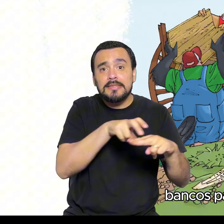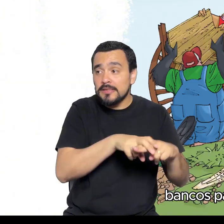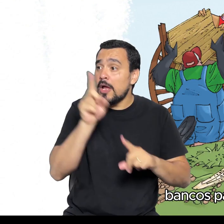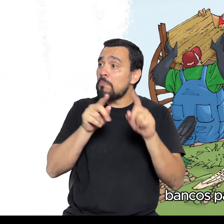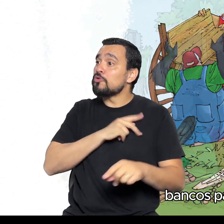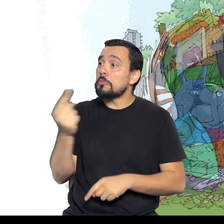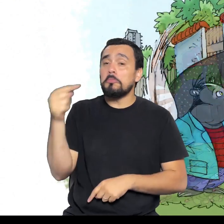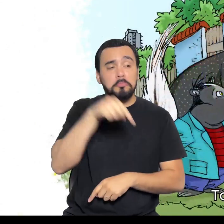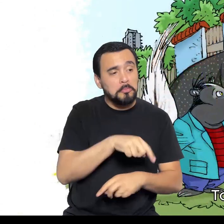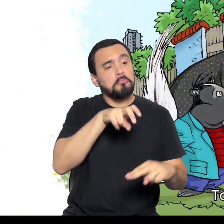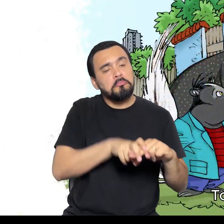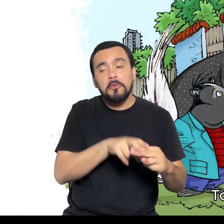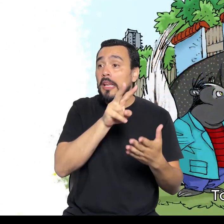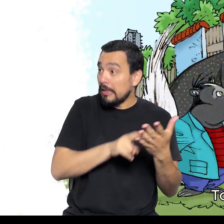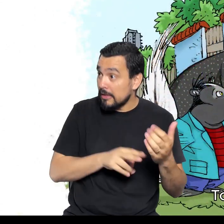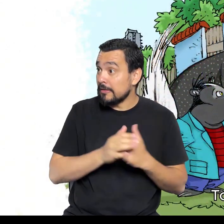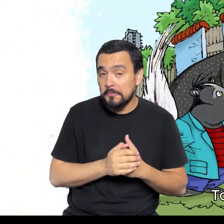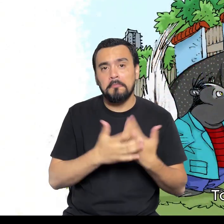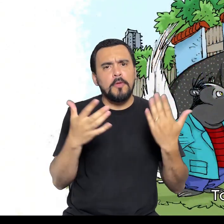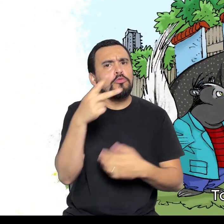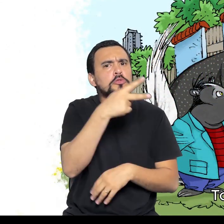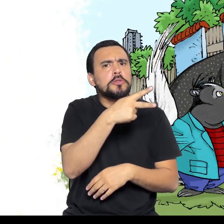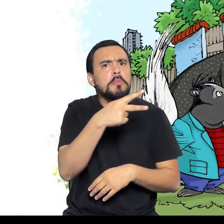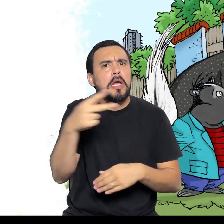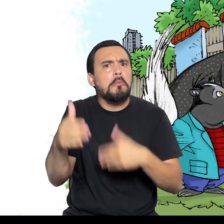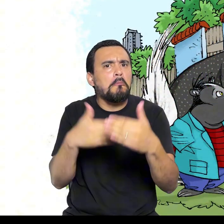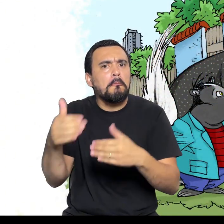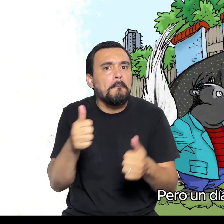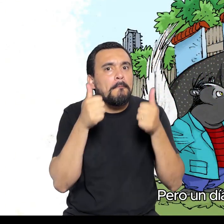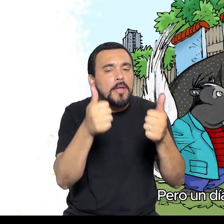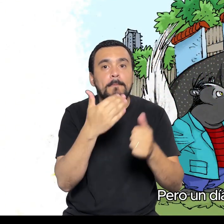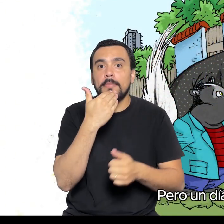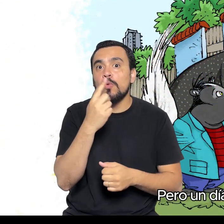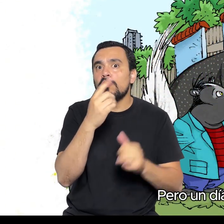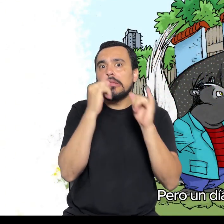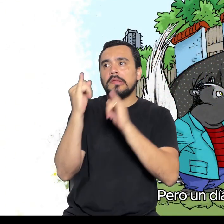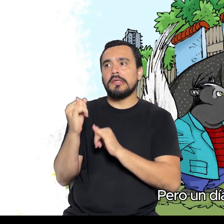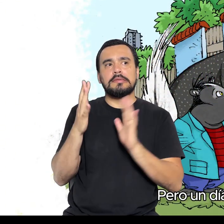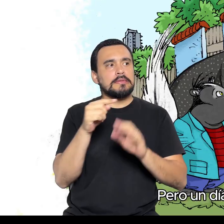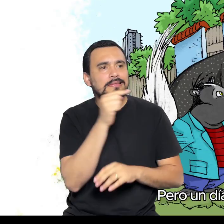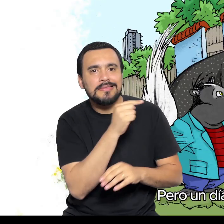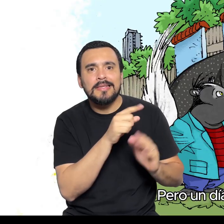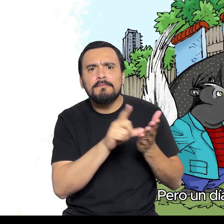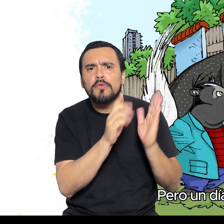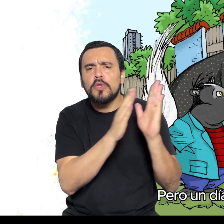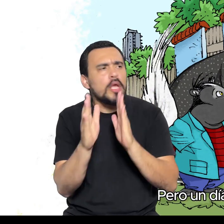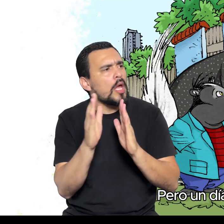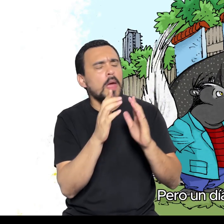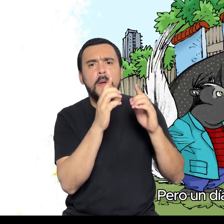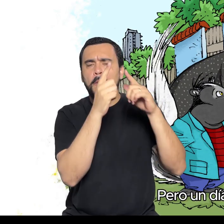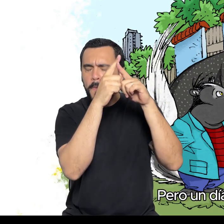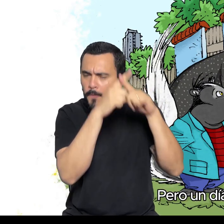a leer en el sitio. Todo fue bien durante 2 semanas. Pero un día la biblioteca